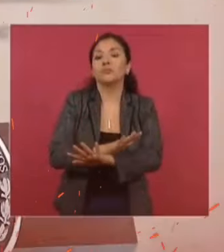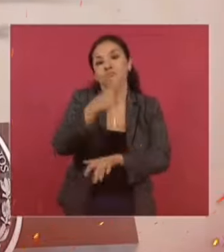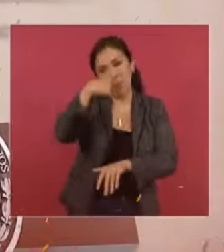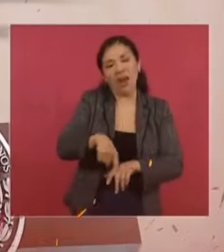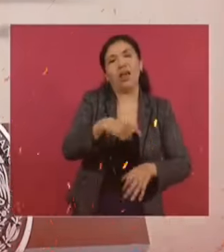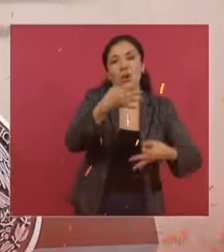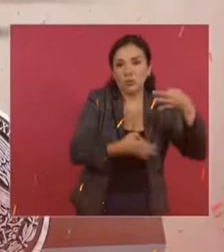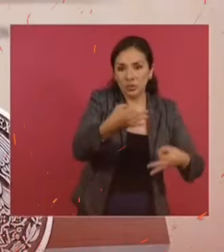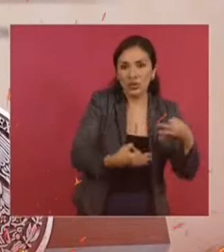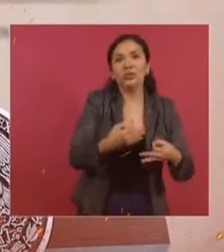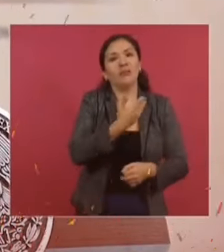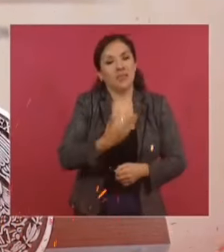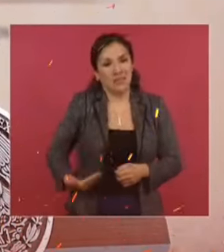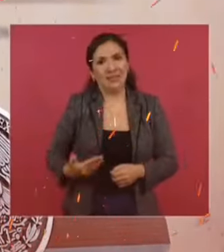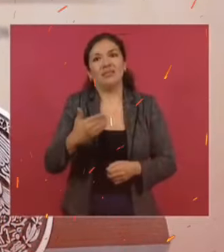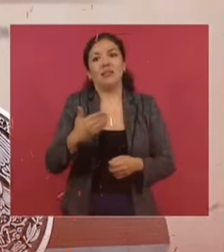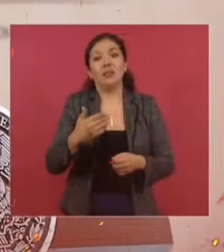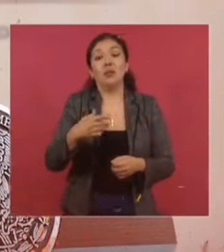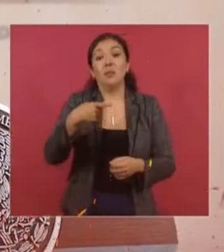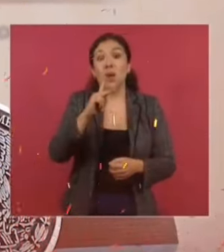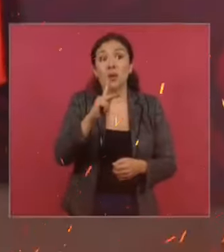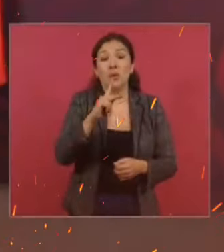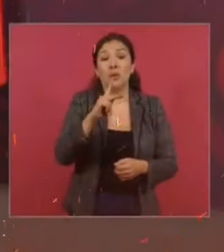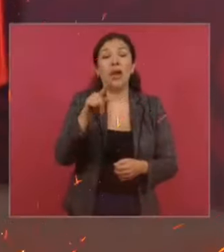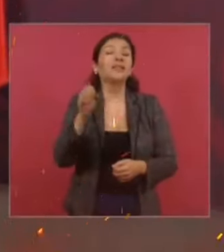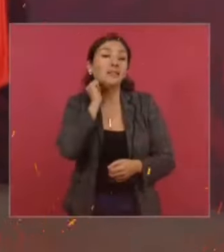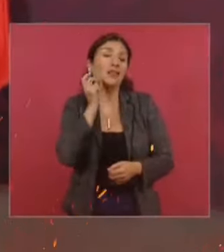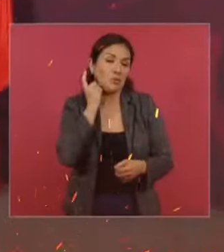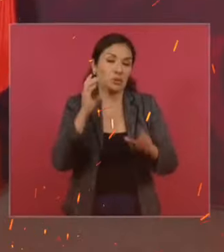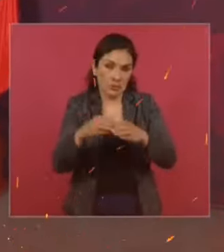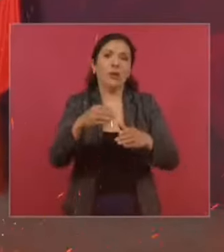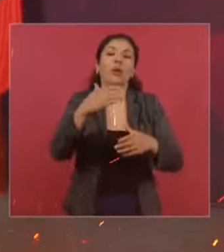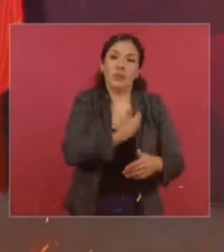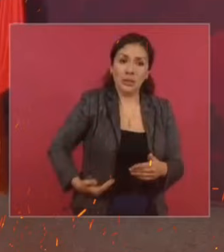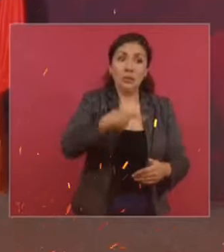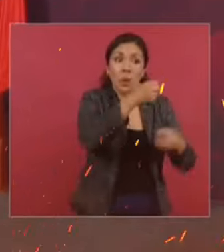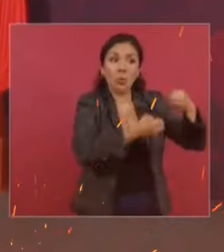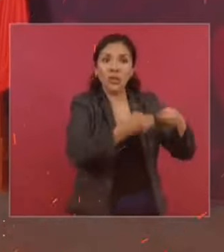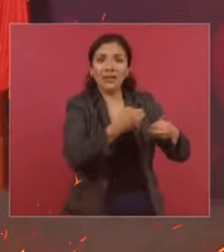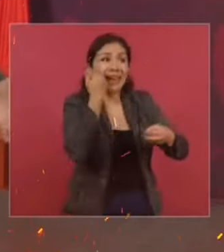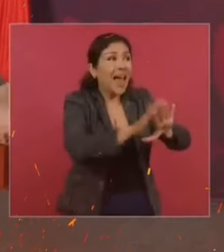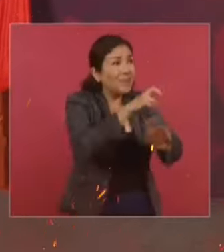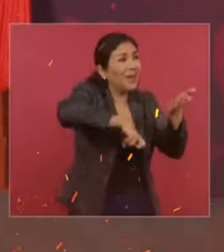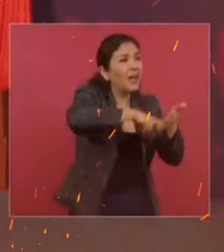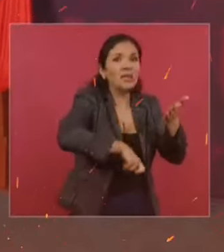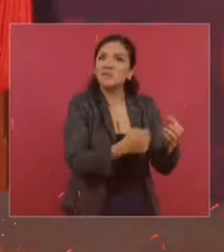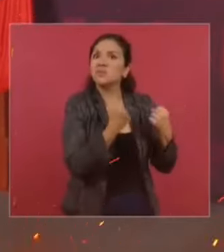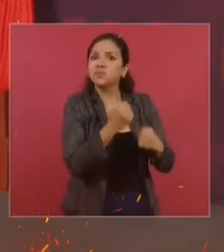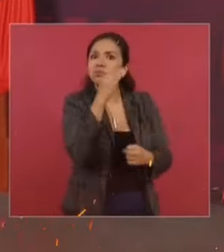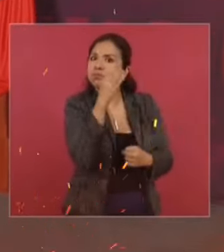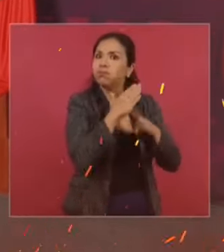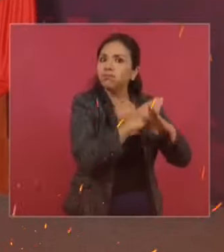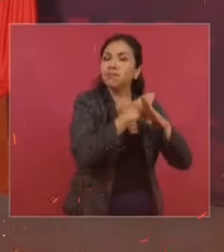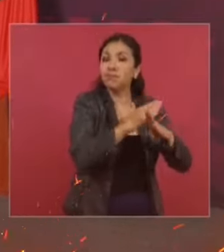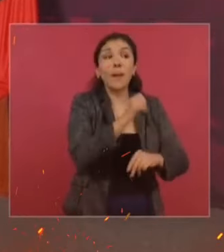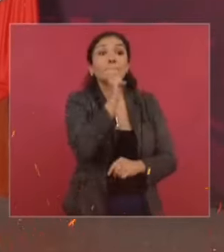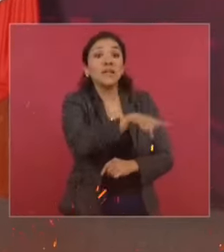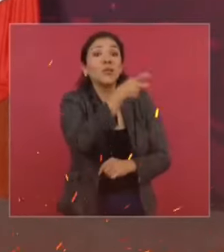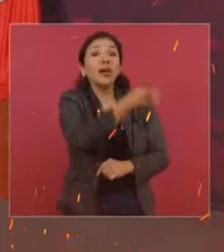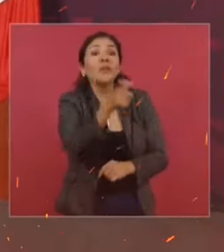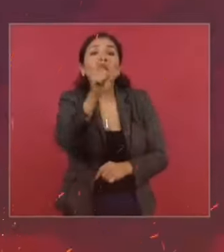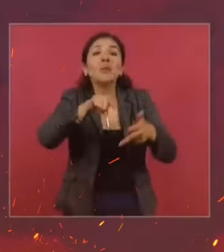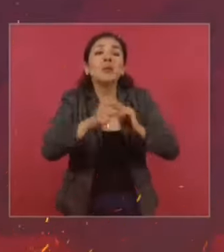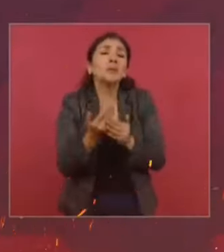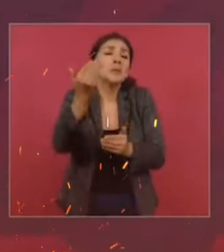Poder Legislativo, en el Poder Ejecutivo, pero el Poder Judicial no, no se ha podido. Y es el mismo Poder Judicial que viene